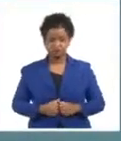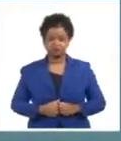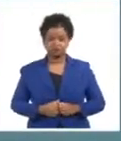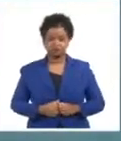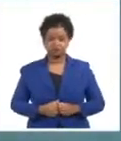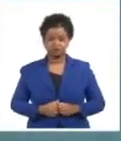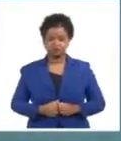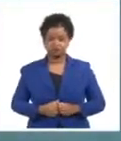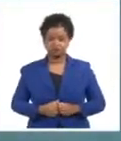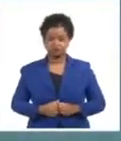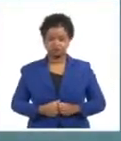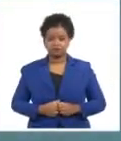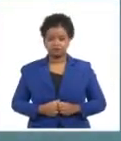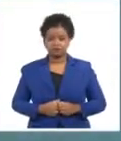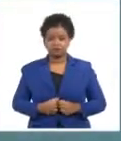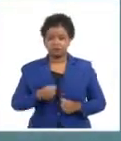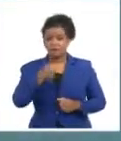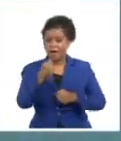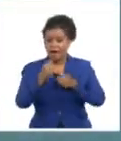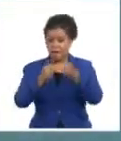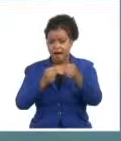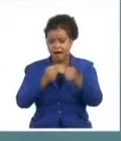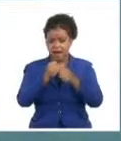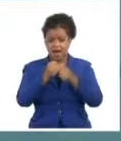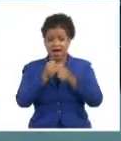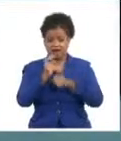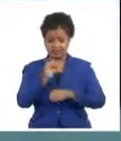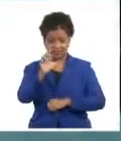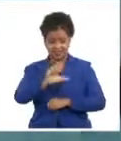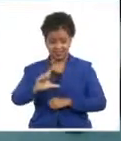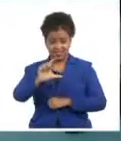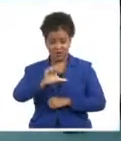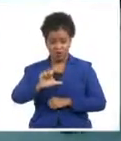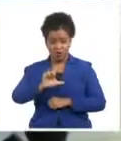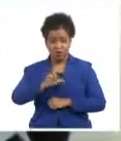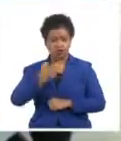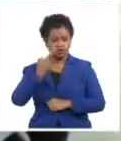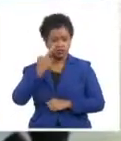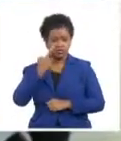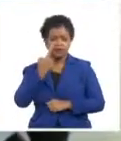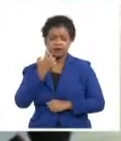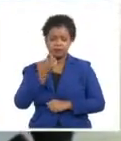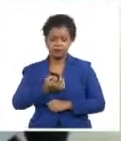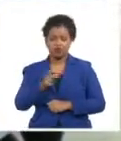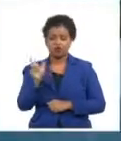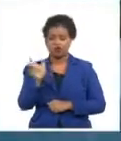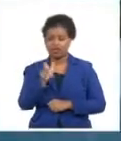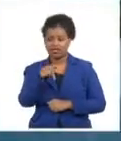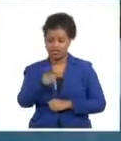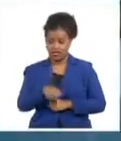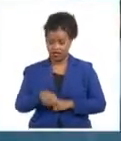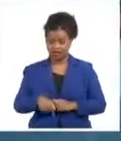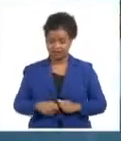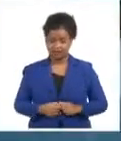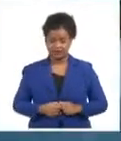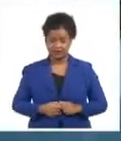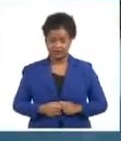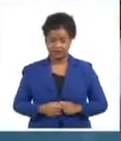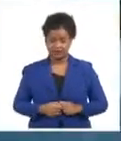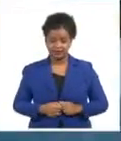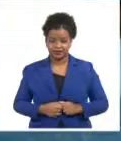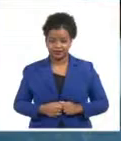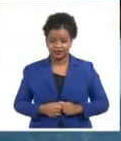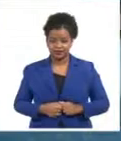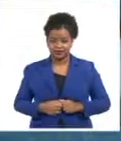Sin sorpresas para las figuras estelares de la selección nacional, transcurrió la segunda fecha de Playa Girón de boxeo. Osbel Caballero se apoyó